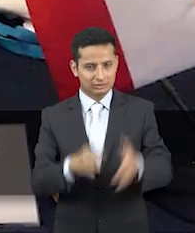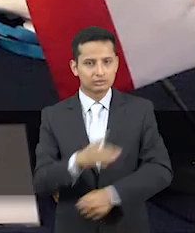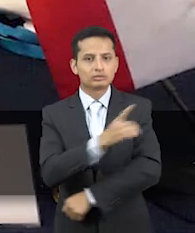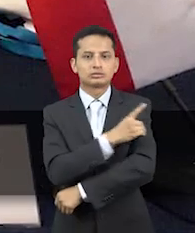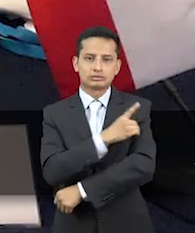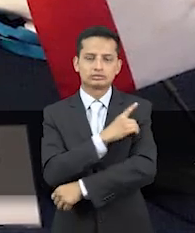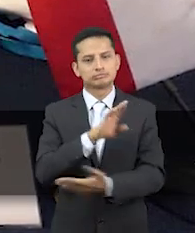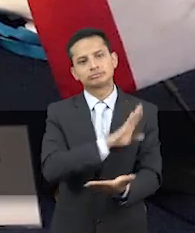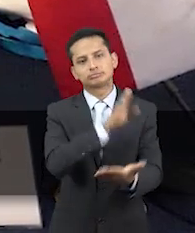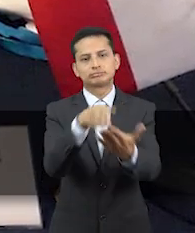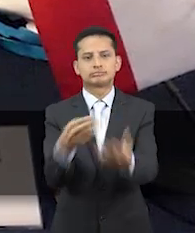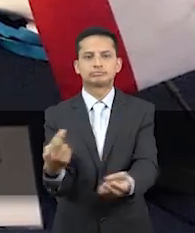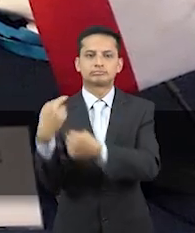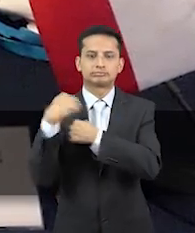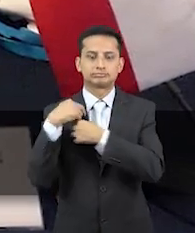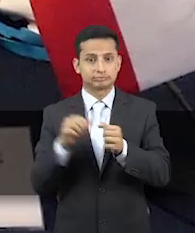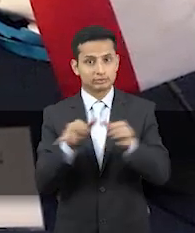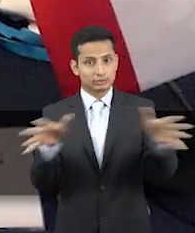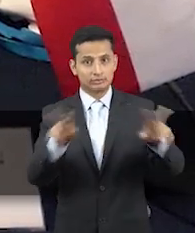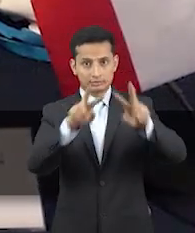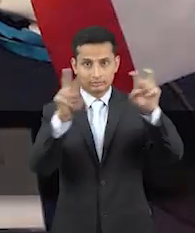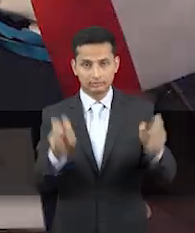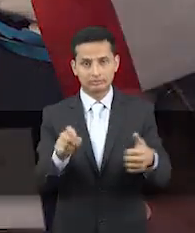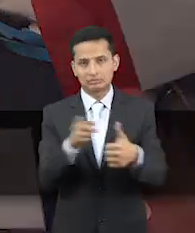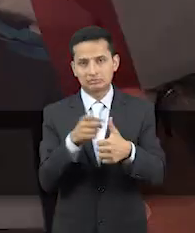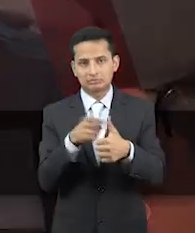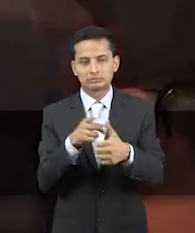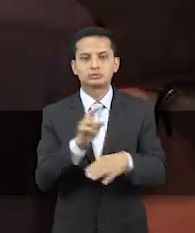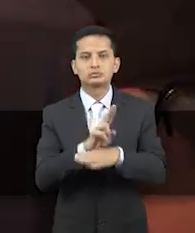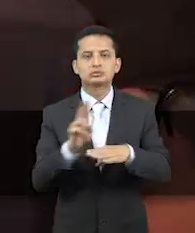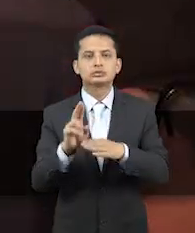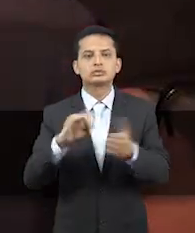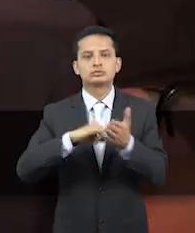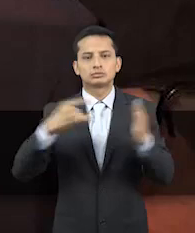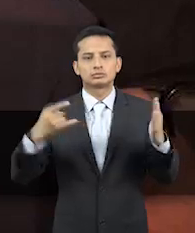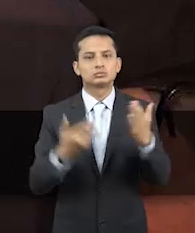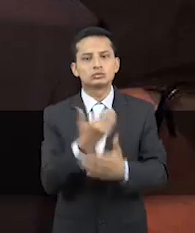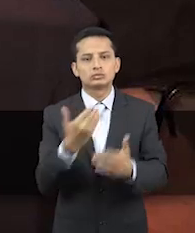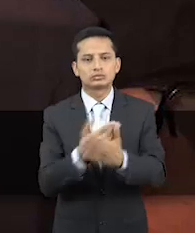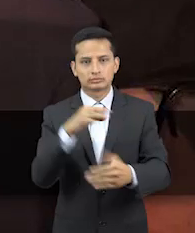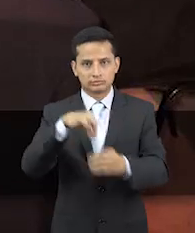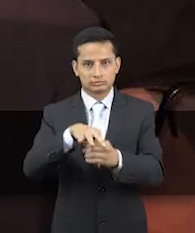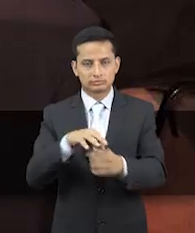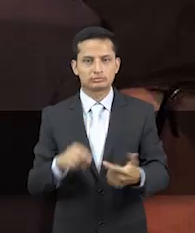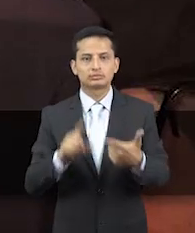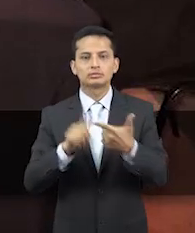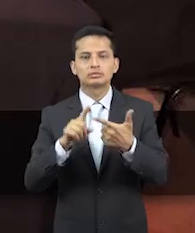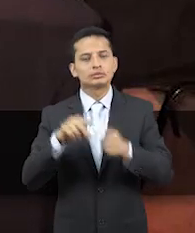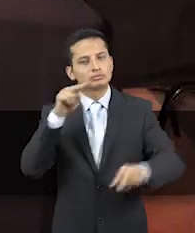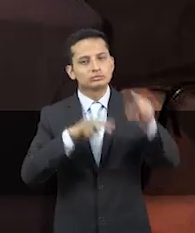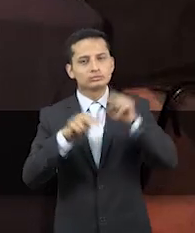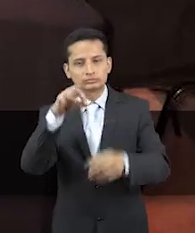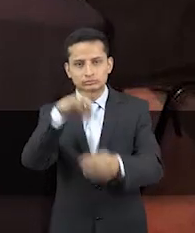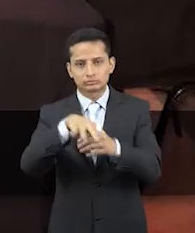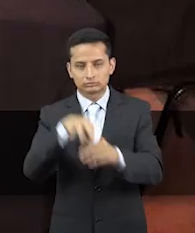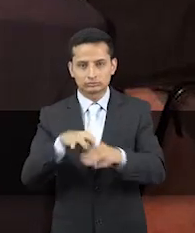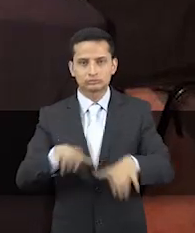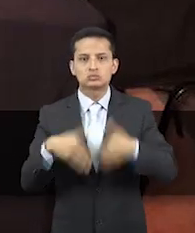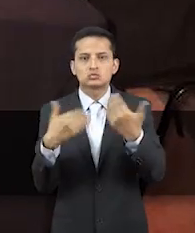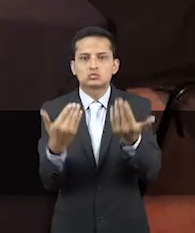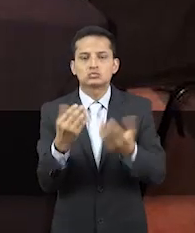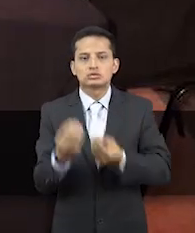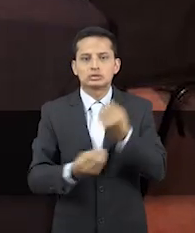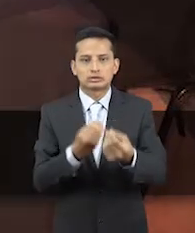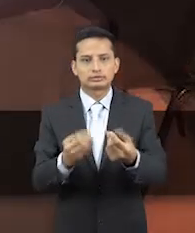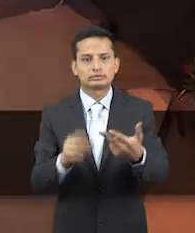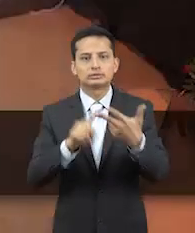Transitorio, participó como delegado de la institución. En el evento se trataron temas como uso de tecnologías para la gestión electoral, observación